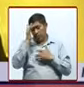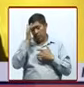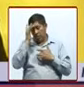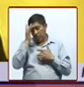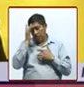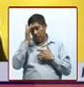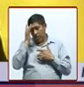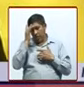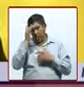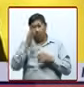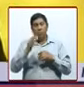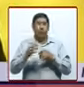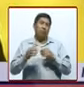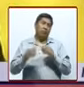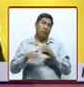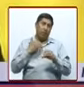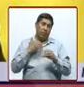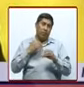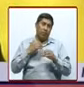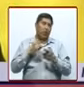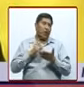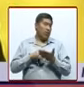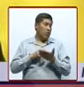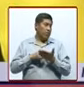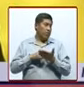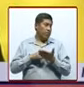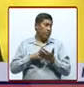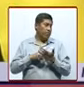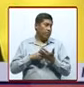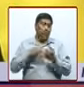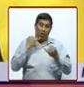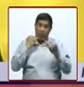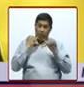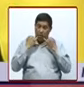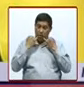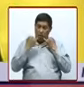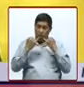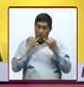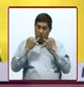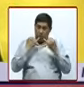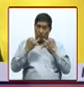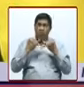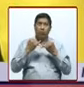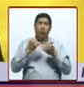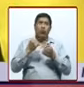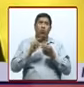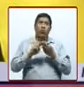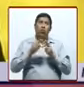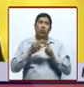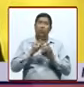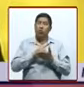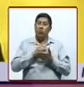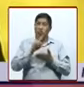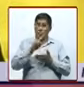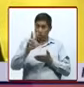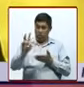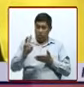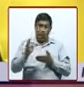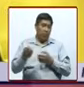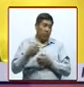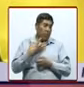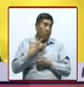llegado a nuestro centro Centinela. Estos son los datos de la semana epidemiológica 27, la última semana